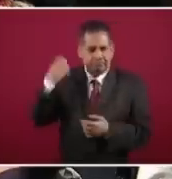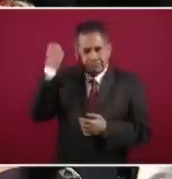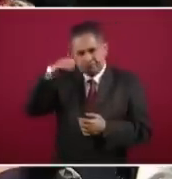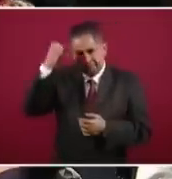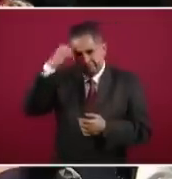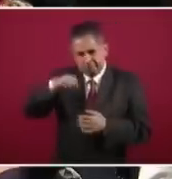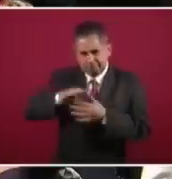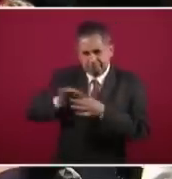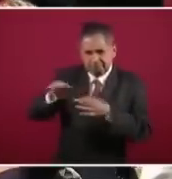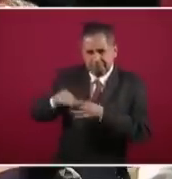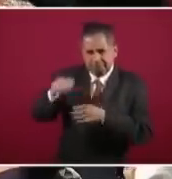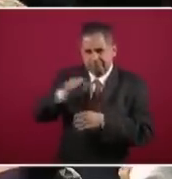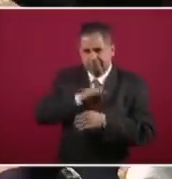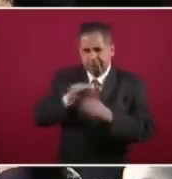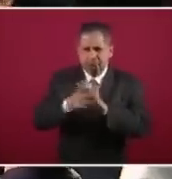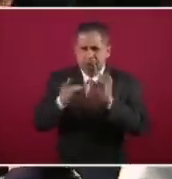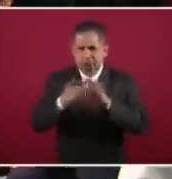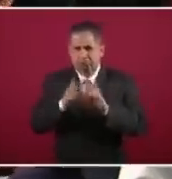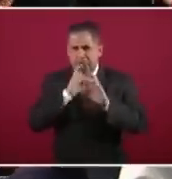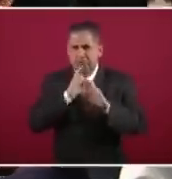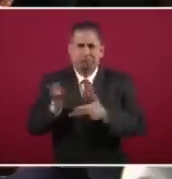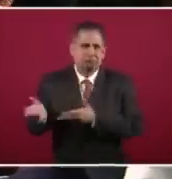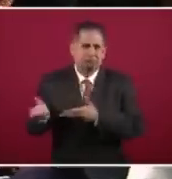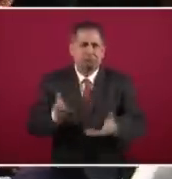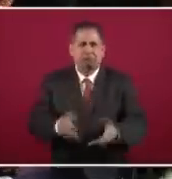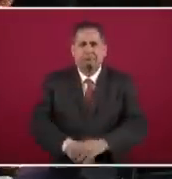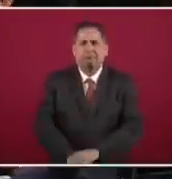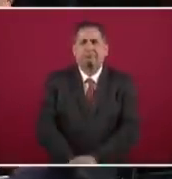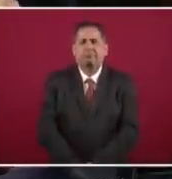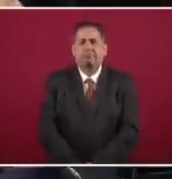expertas pueden responder. Gracias. A ver.